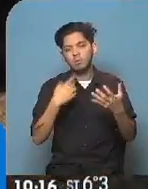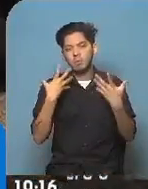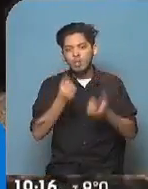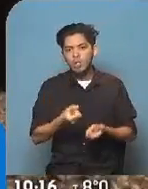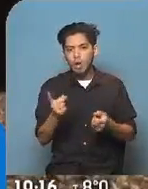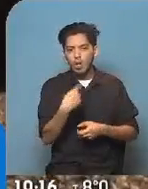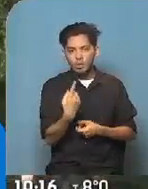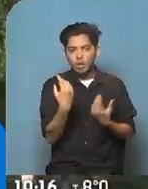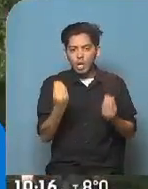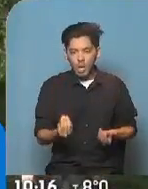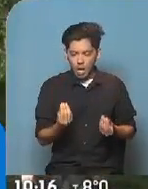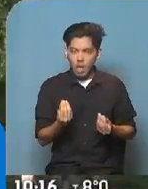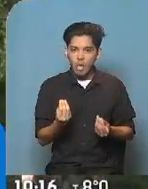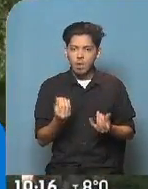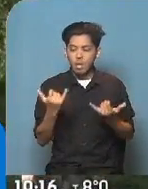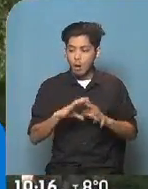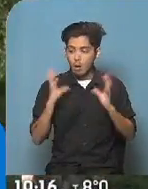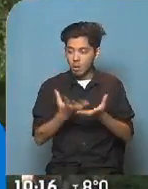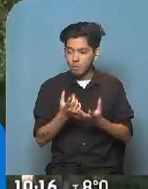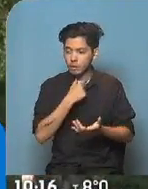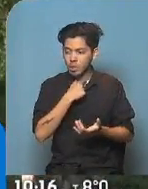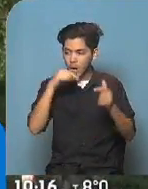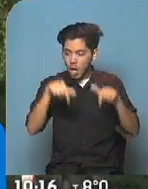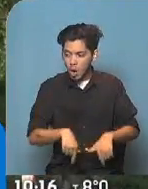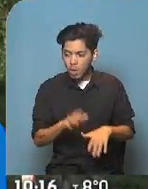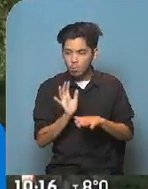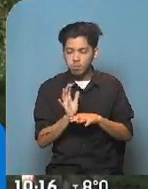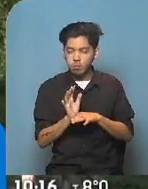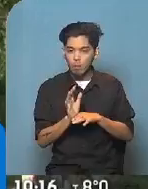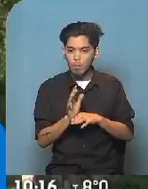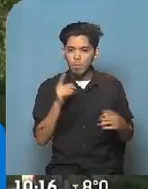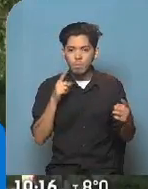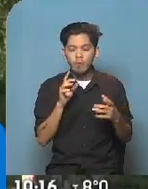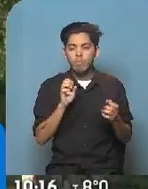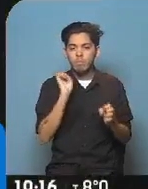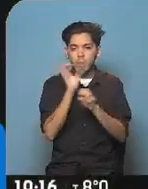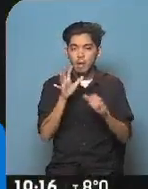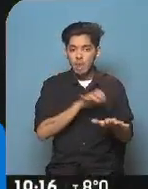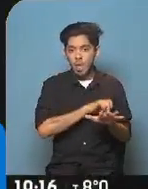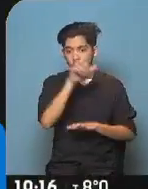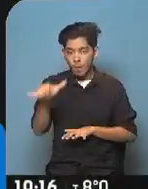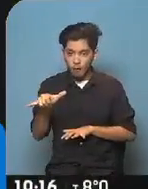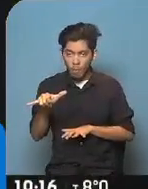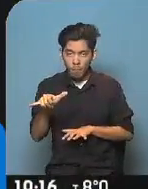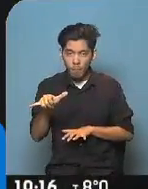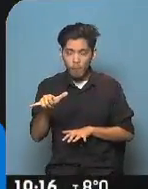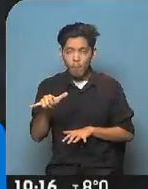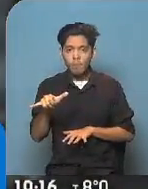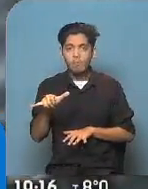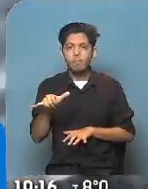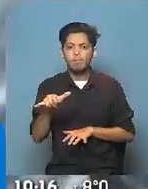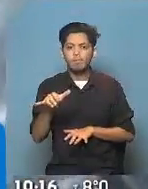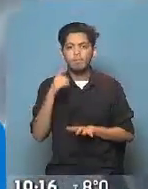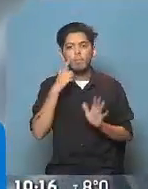que tengamos lo que el mundo está exigiendo hoy. Este primer caso fue un embarque en avión, en carácter de